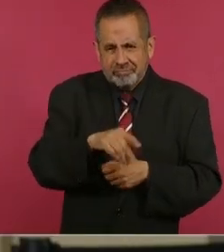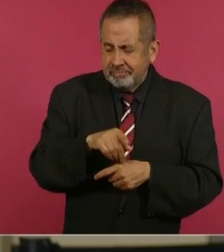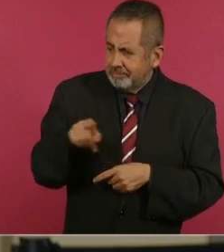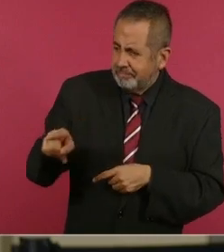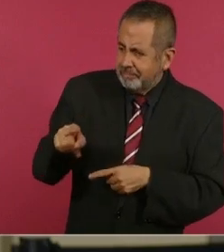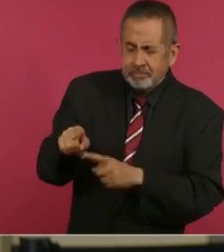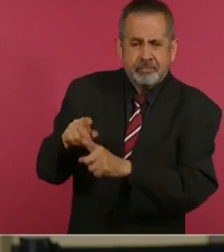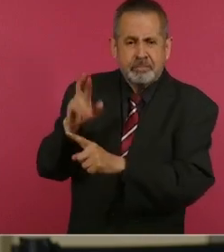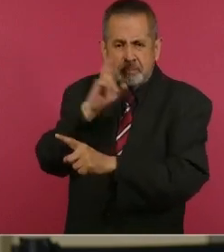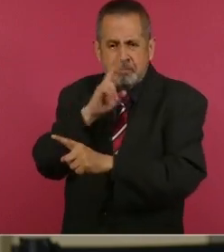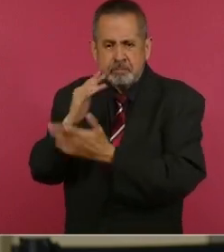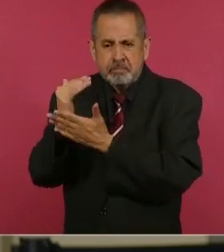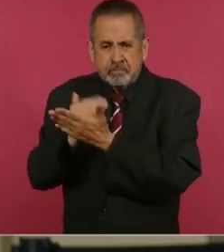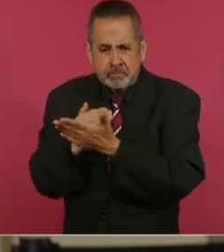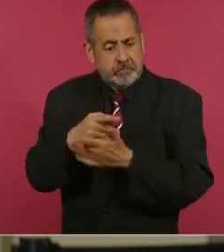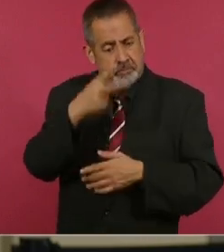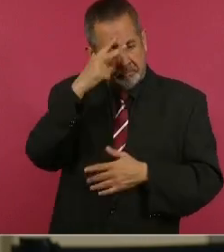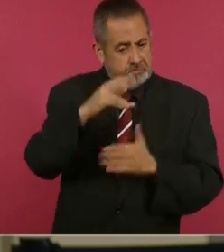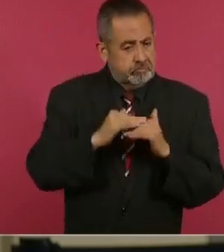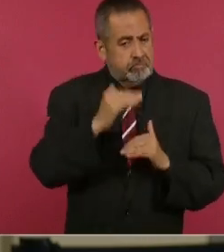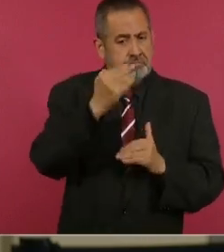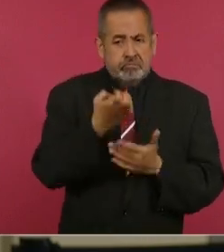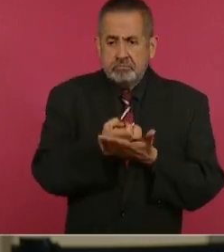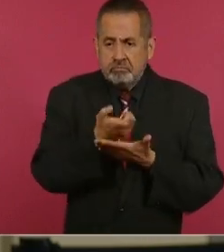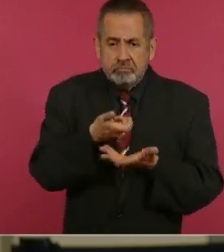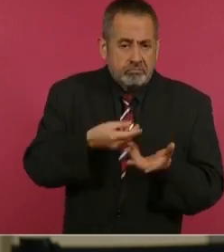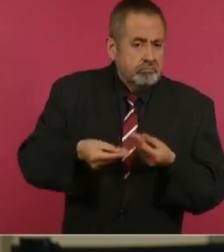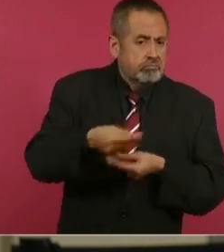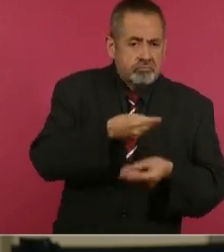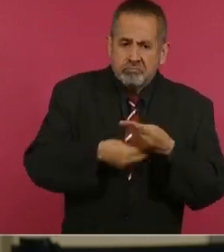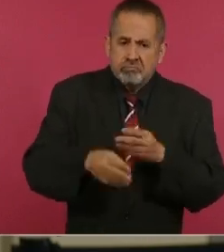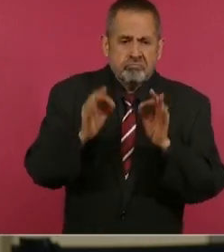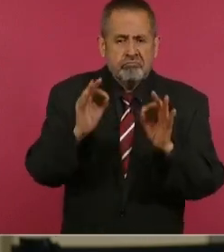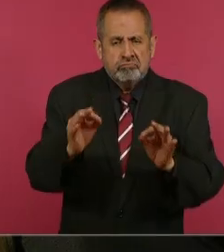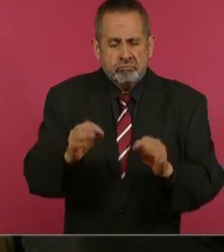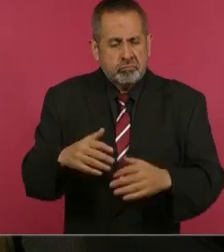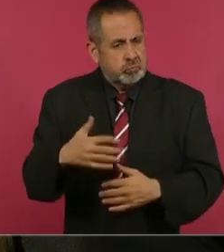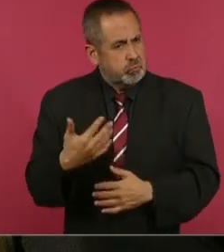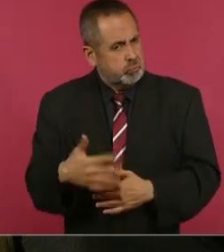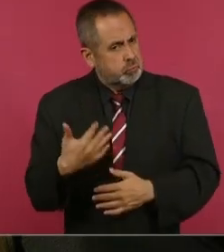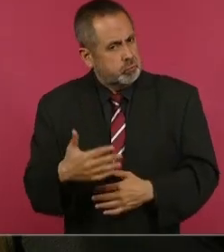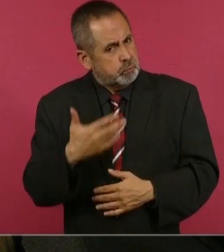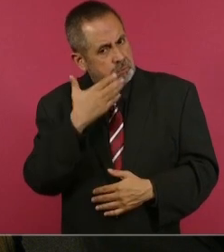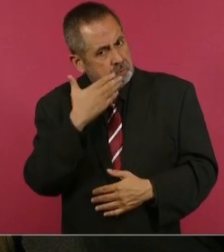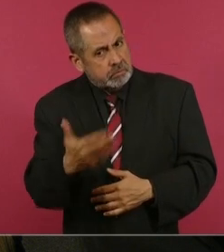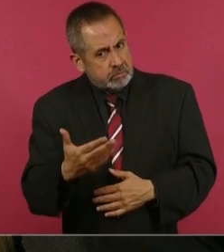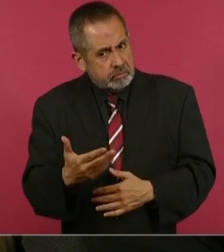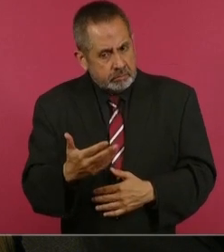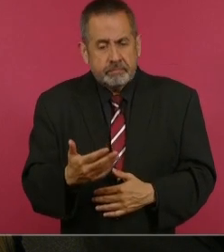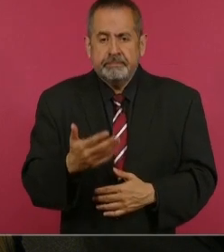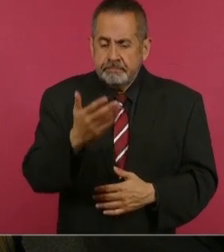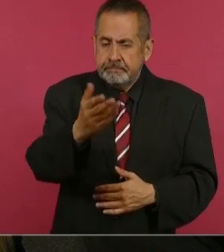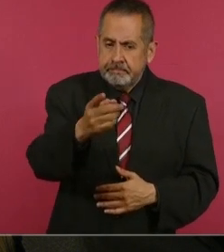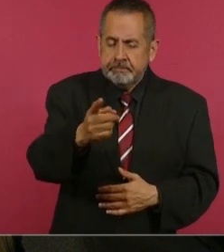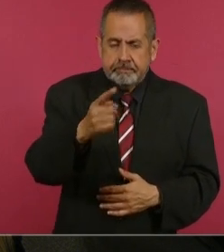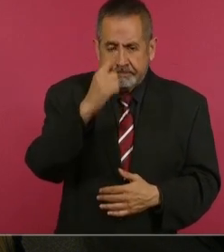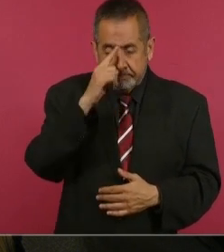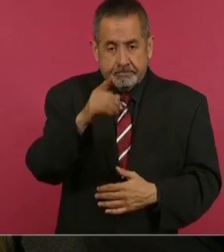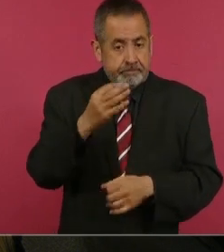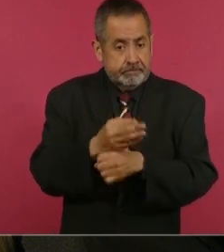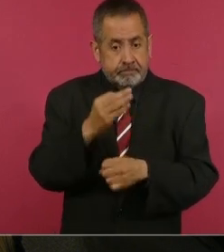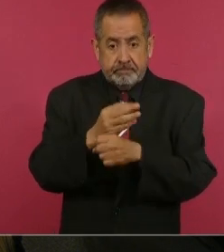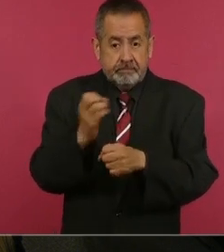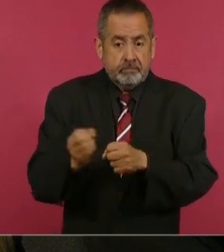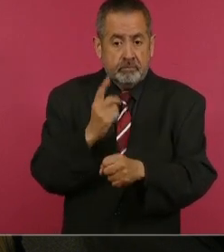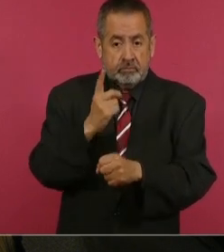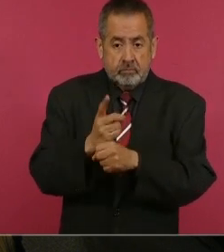es un, creo que es un tema muy relevante. Mire, le traigo el tema a colación porque evidentemente tenemos una gran